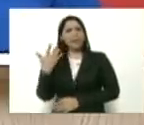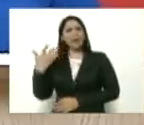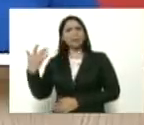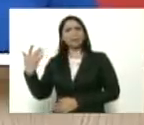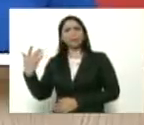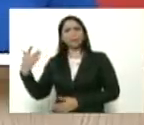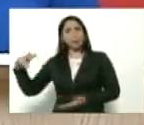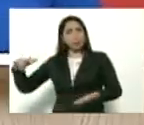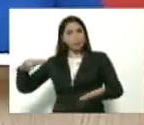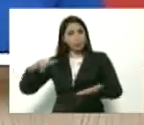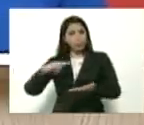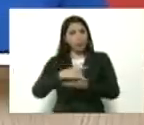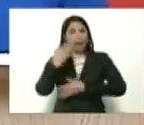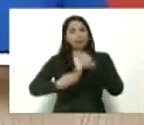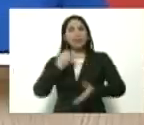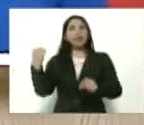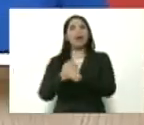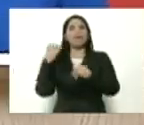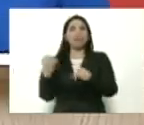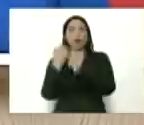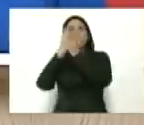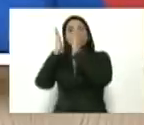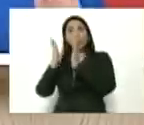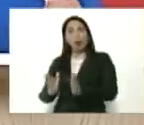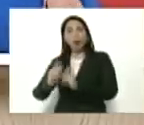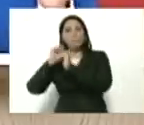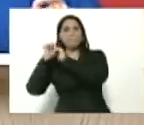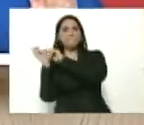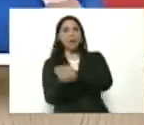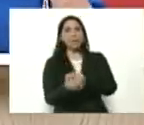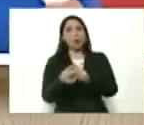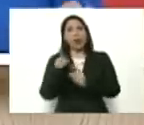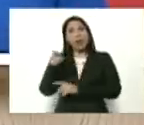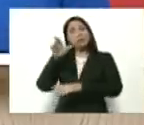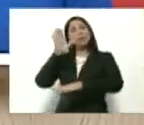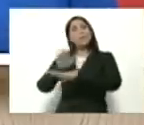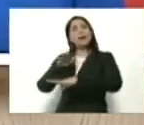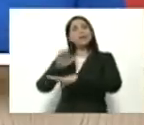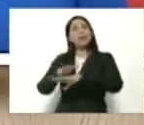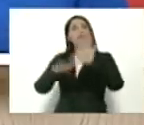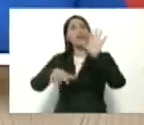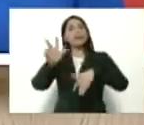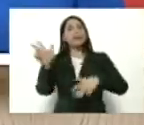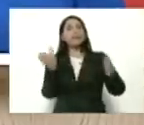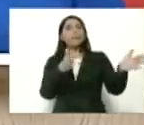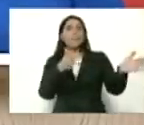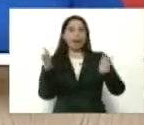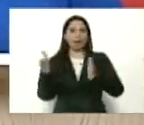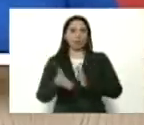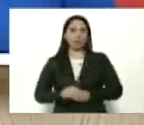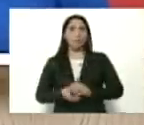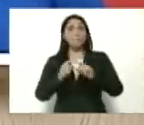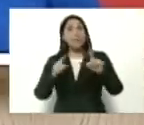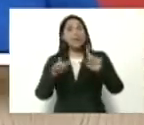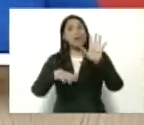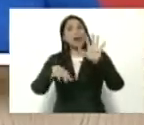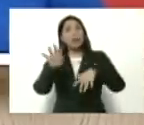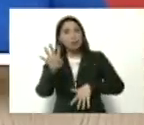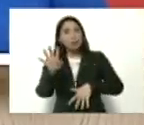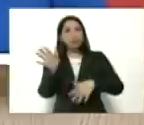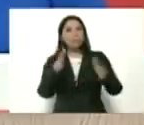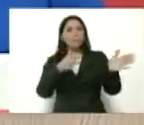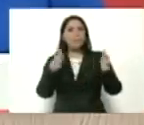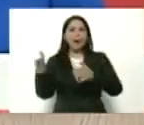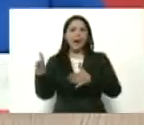trabajo en la Academia de Béisbol. Eso ocurrió el 13 de marzo, pero el 14 de marzo se